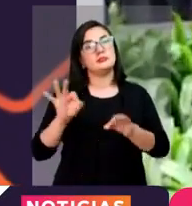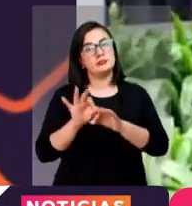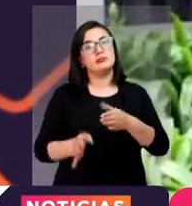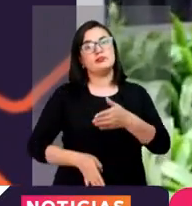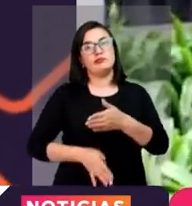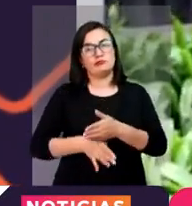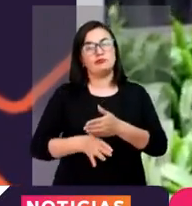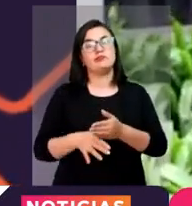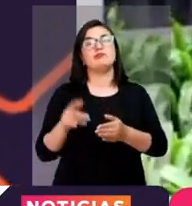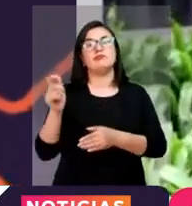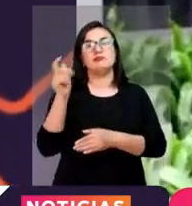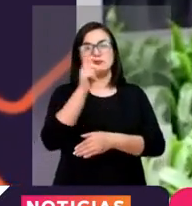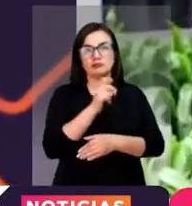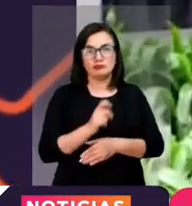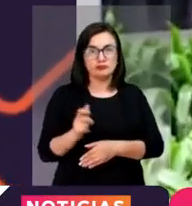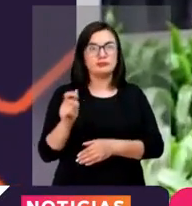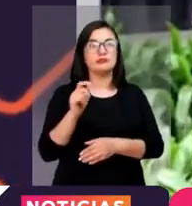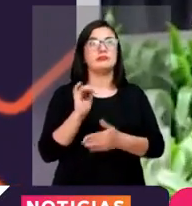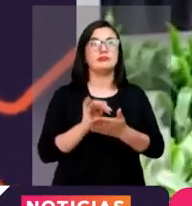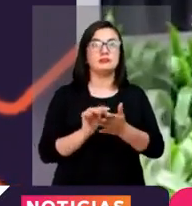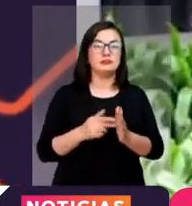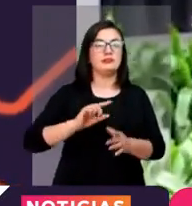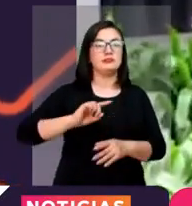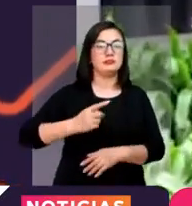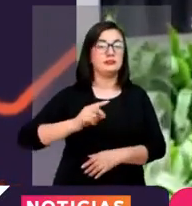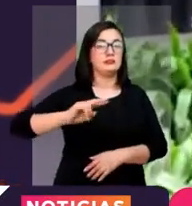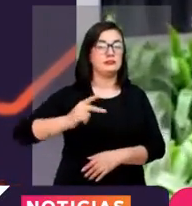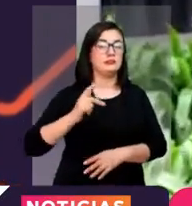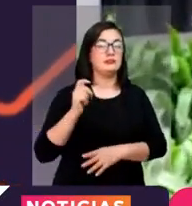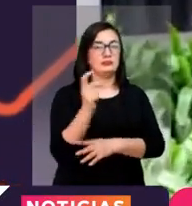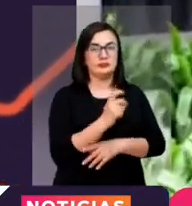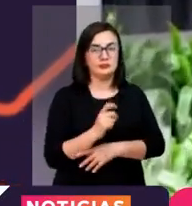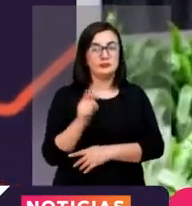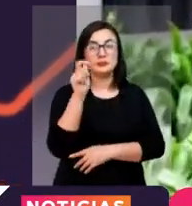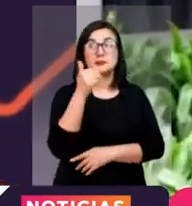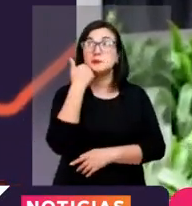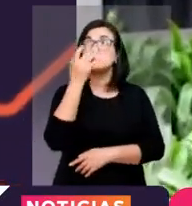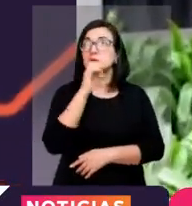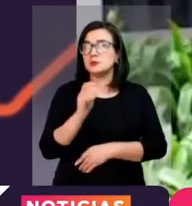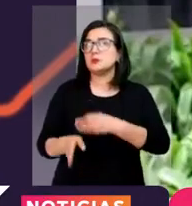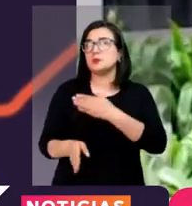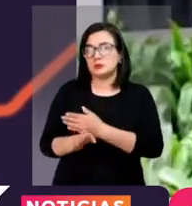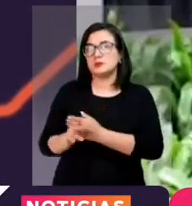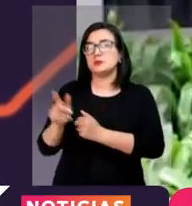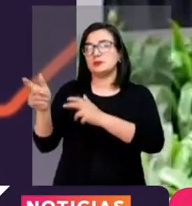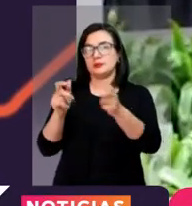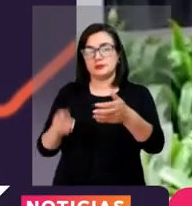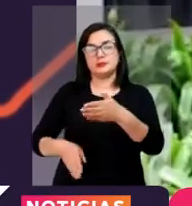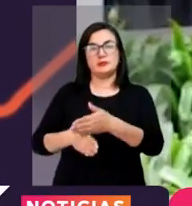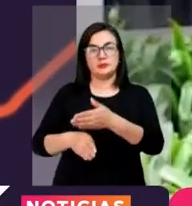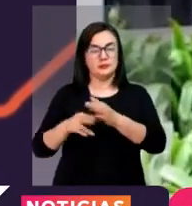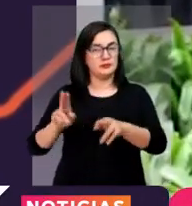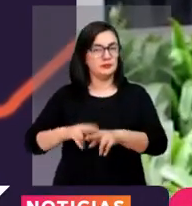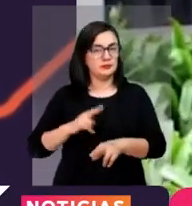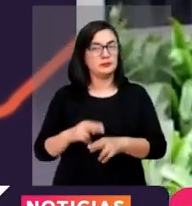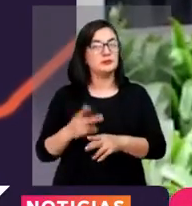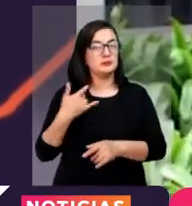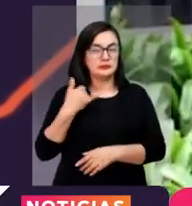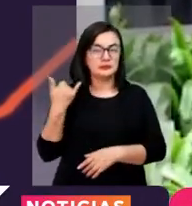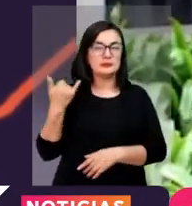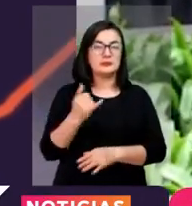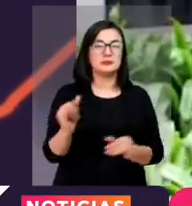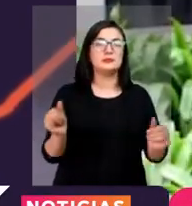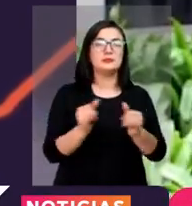vacunación tanto con primera como segunda dosis de las personas mayores de 70 años. Espere la llamada de su EPS y